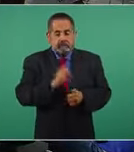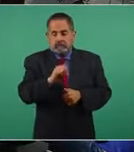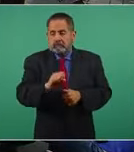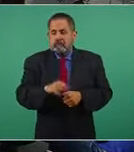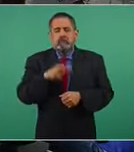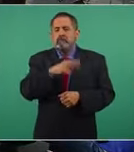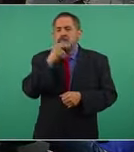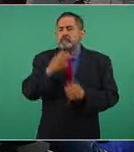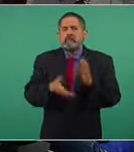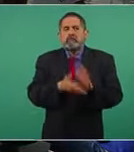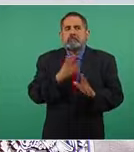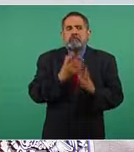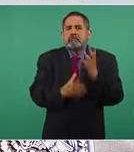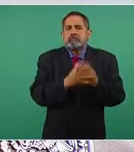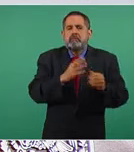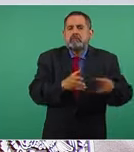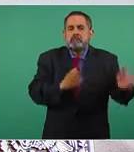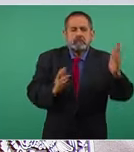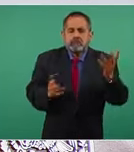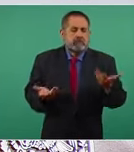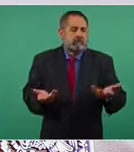país?